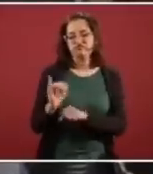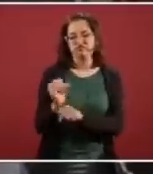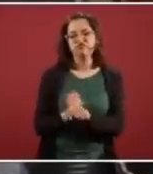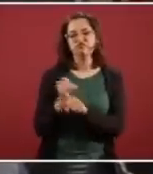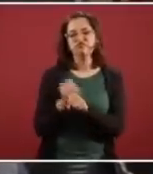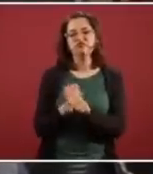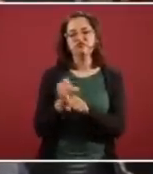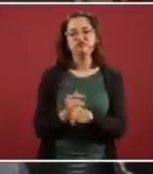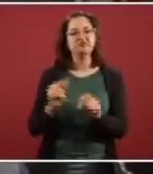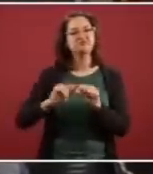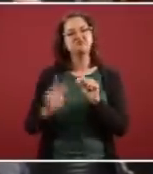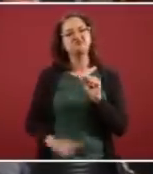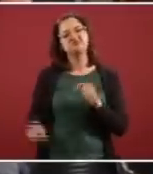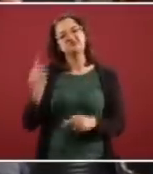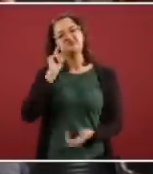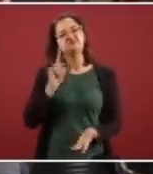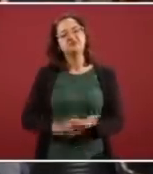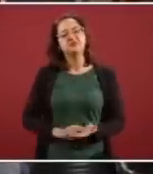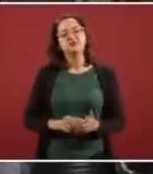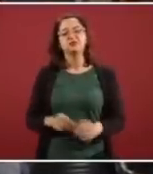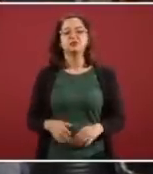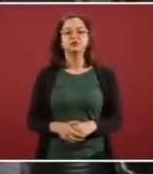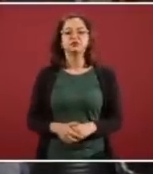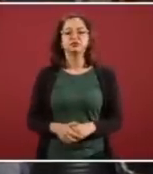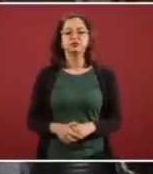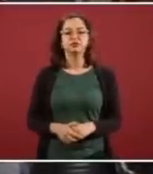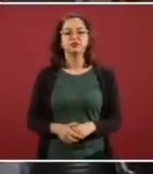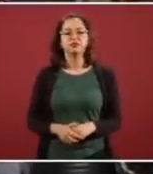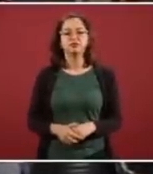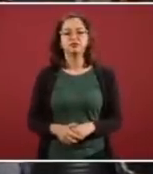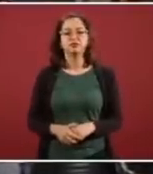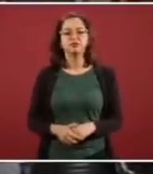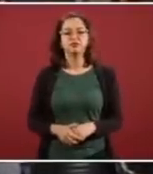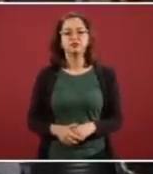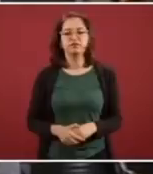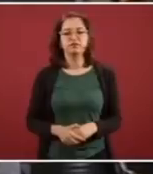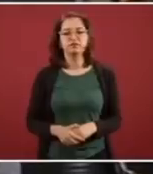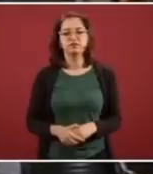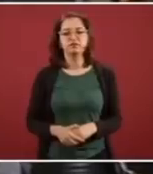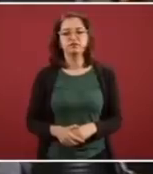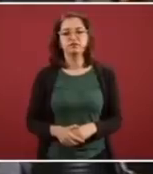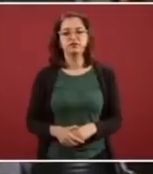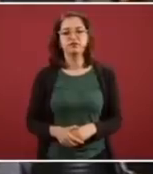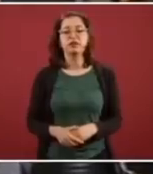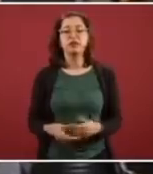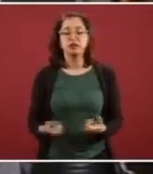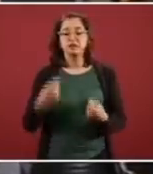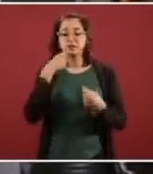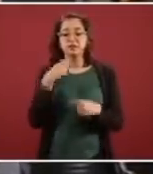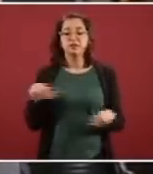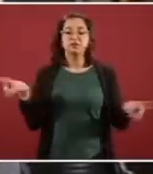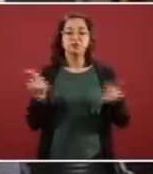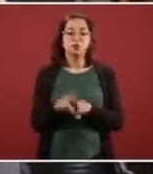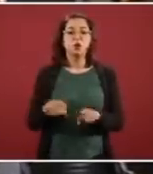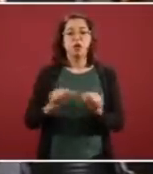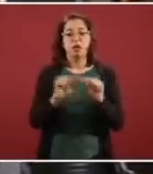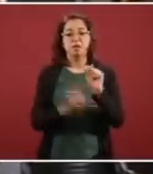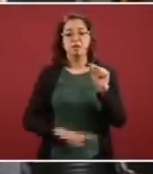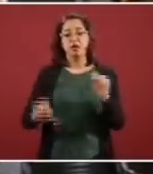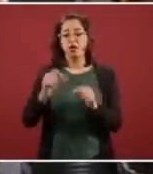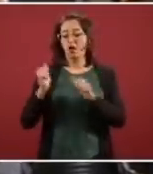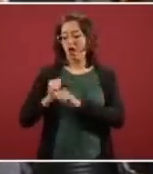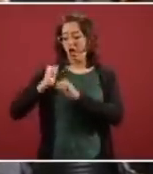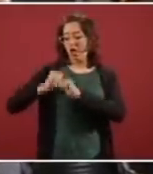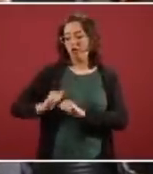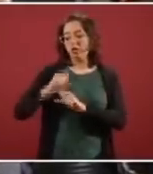México. La verdad también, llega un momento oportuno para las autoridades mexicanas y quizás para